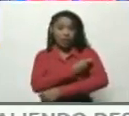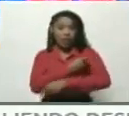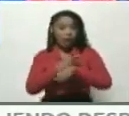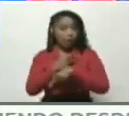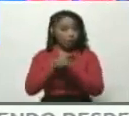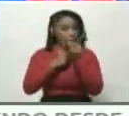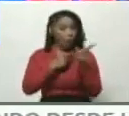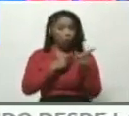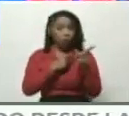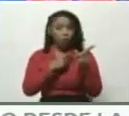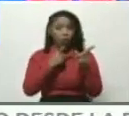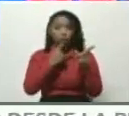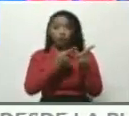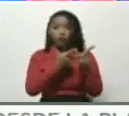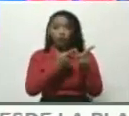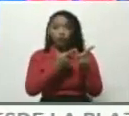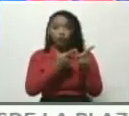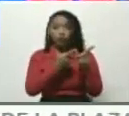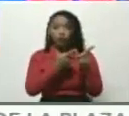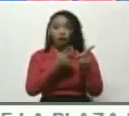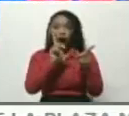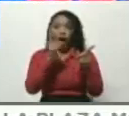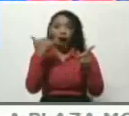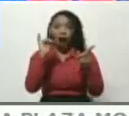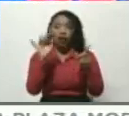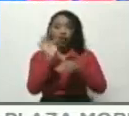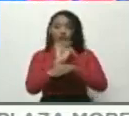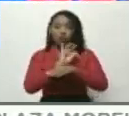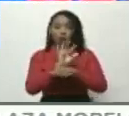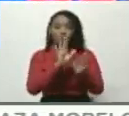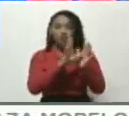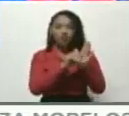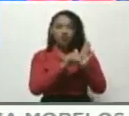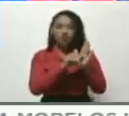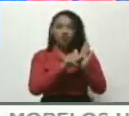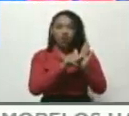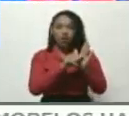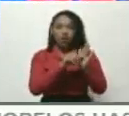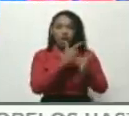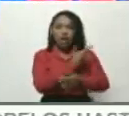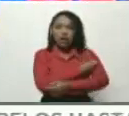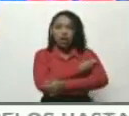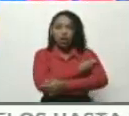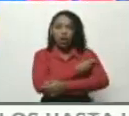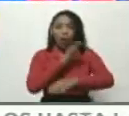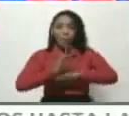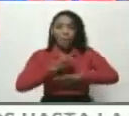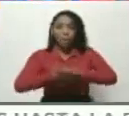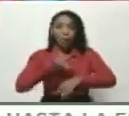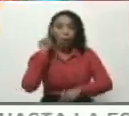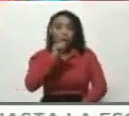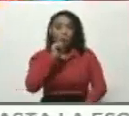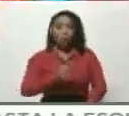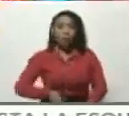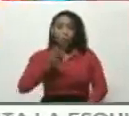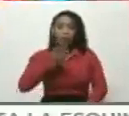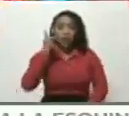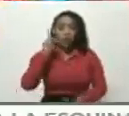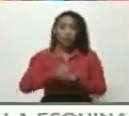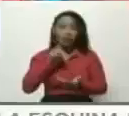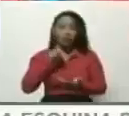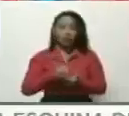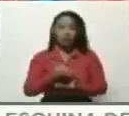otro lado hay un funcionario robándose las inyectadoras. Y por eso la importancia de la